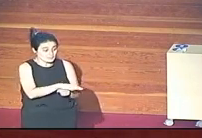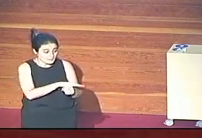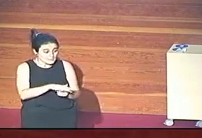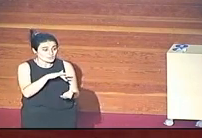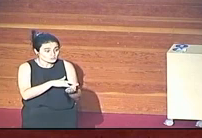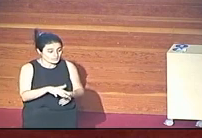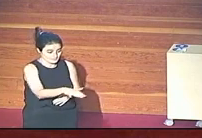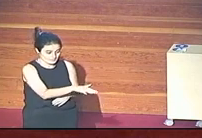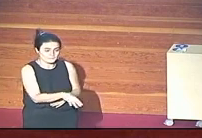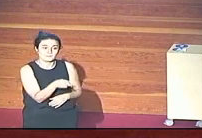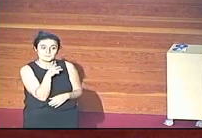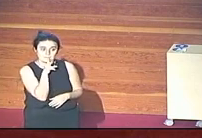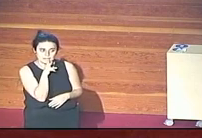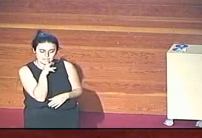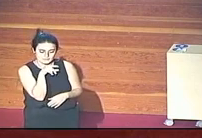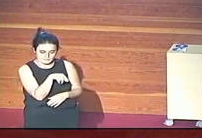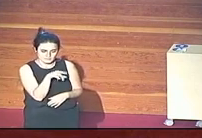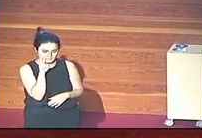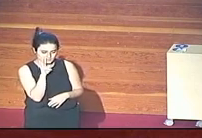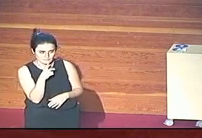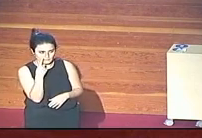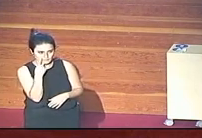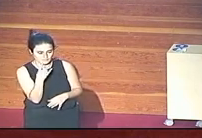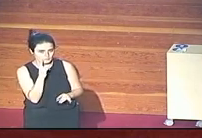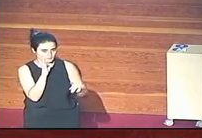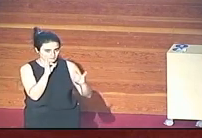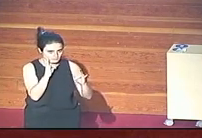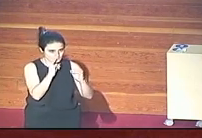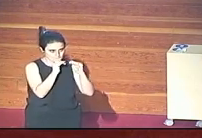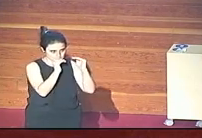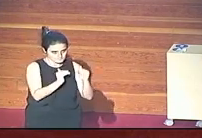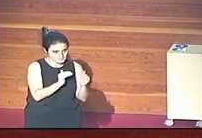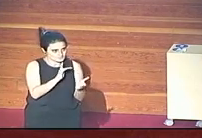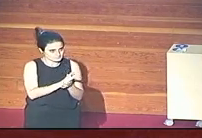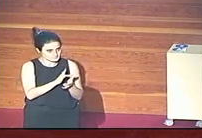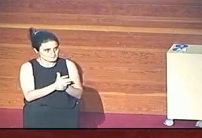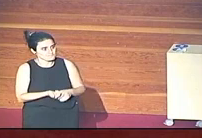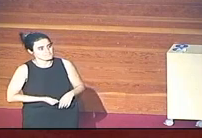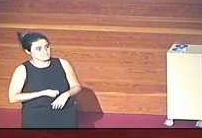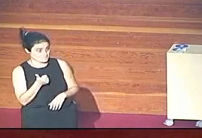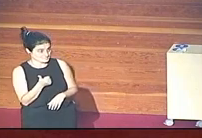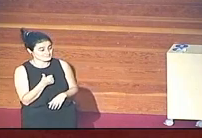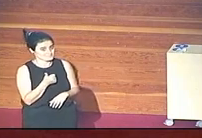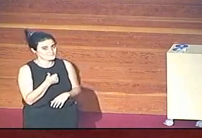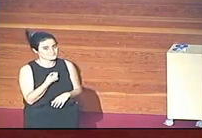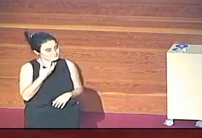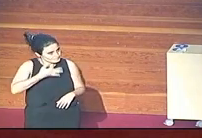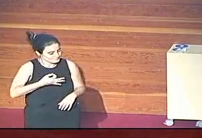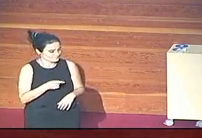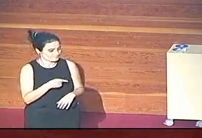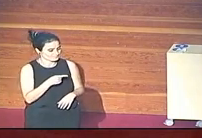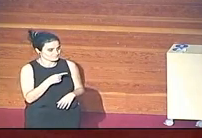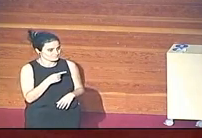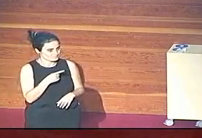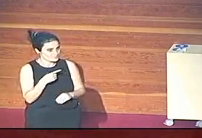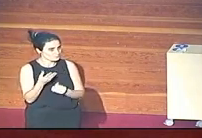se ve que hay menos ruido que hay más tranquilidad que además se respira un aire más